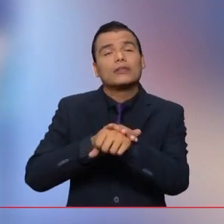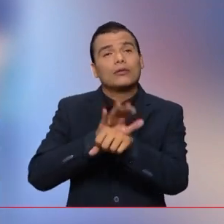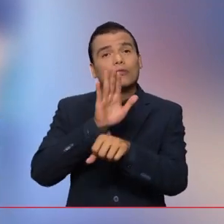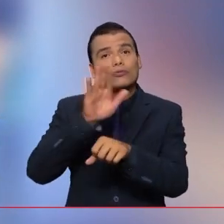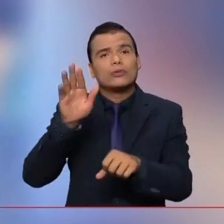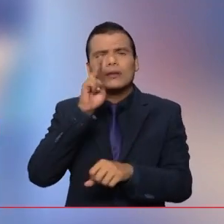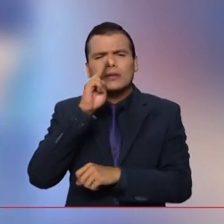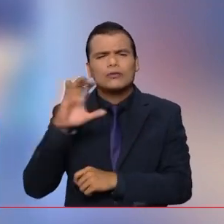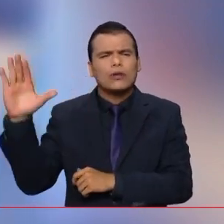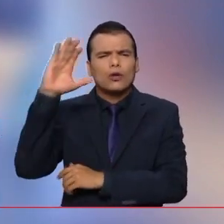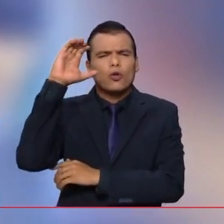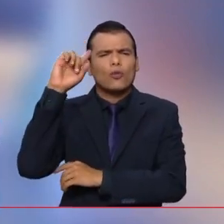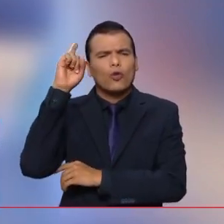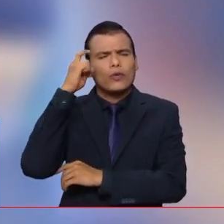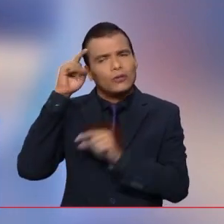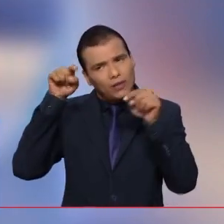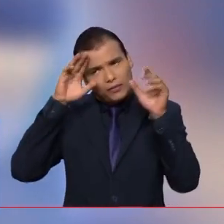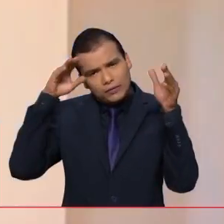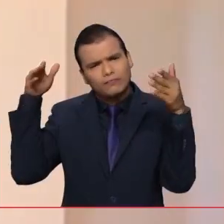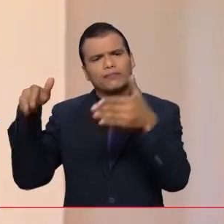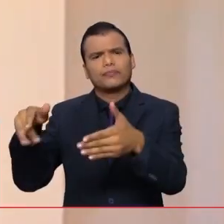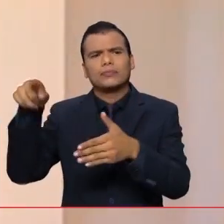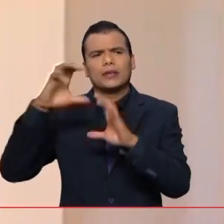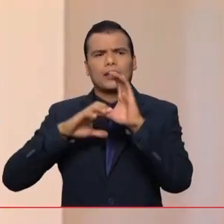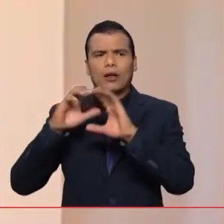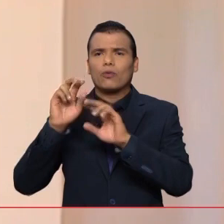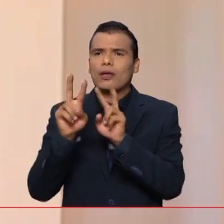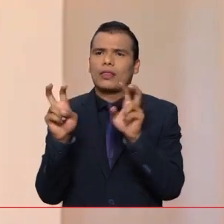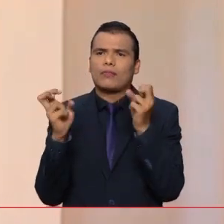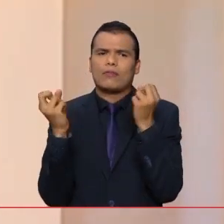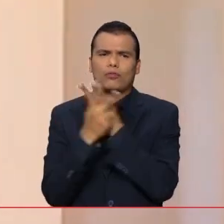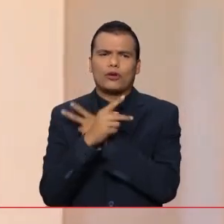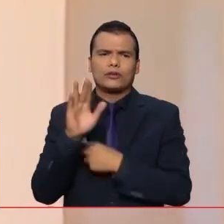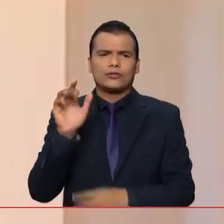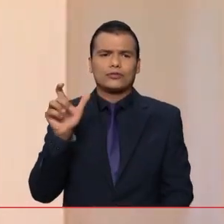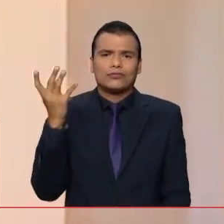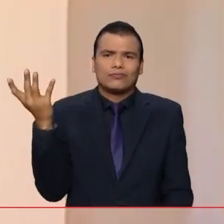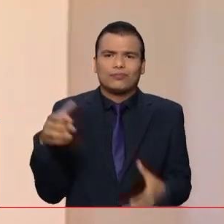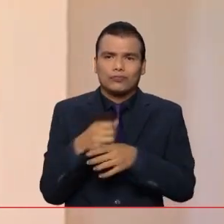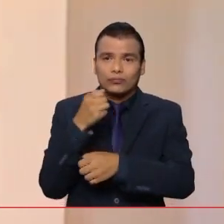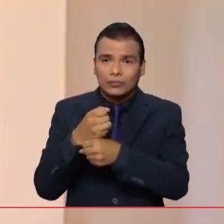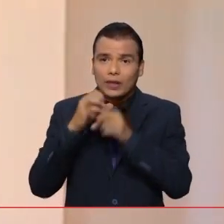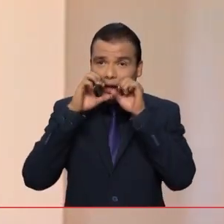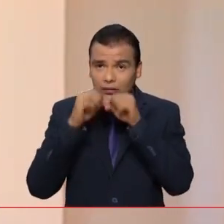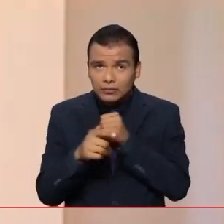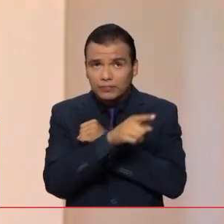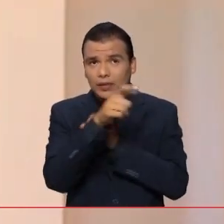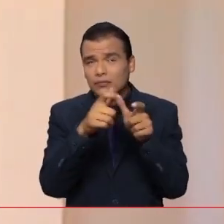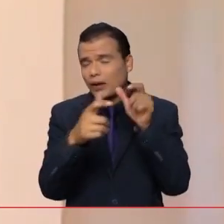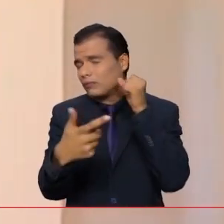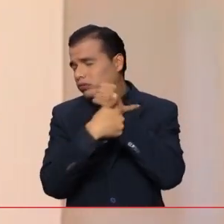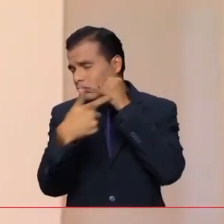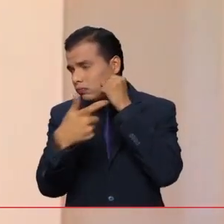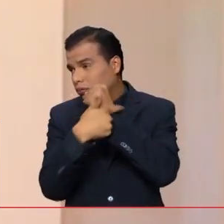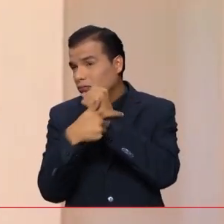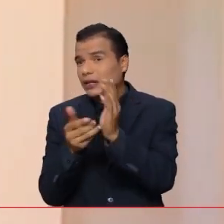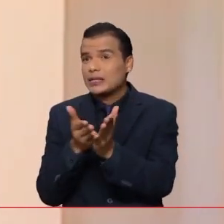Cauca. La situación de violencia contra el sector de la caña en el norte del Cauca